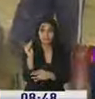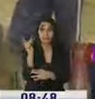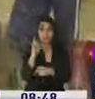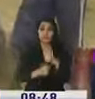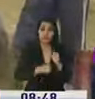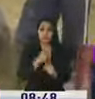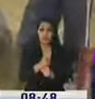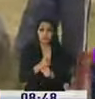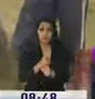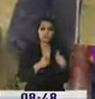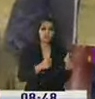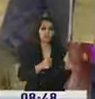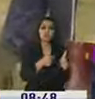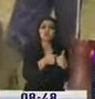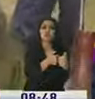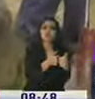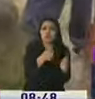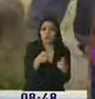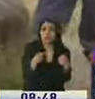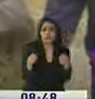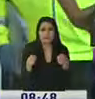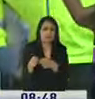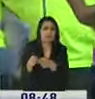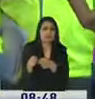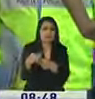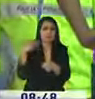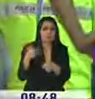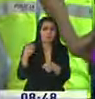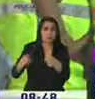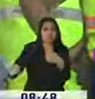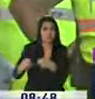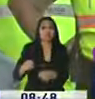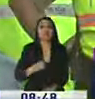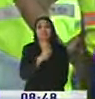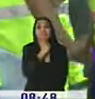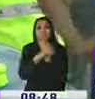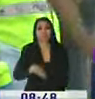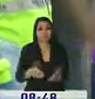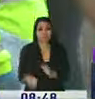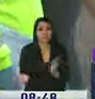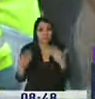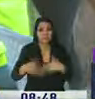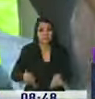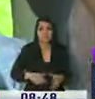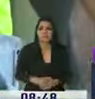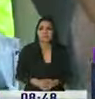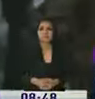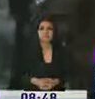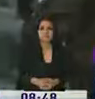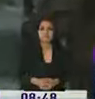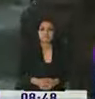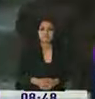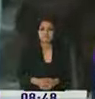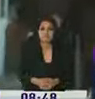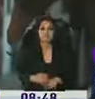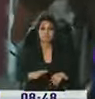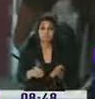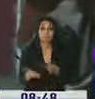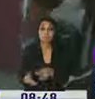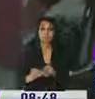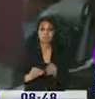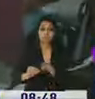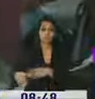presuntamente fue atacada por quien sería su expareja. Una herida a la altura del cuello acabó con su vida. A los pocos minutos, el cuerpo quedó tendido